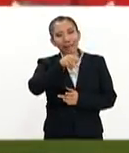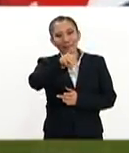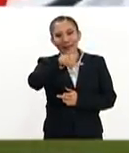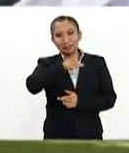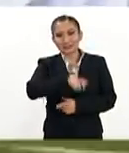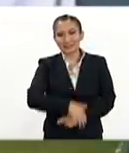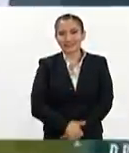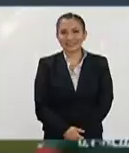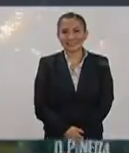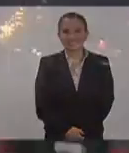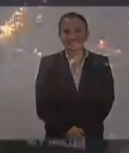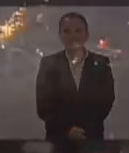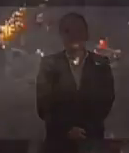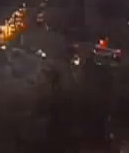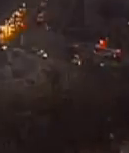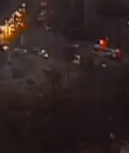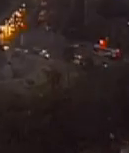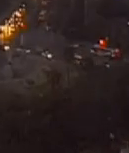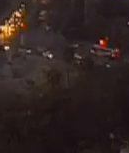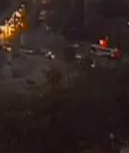MX.